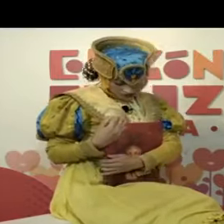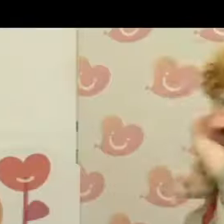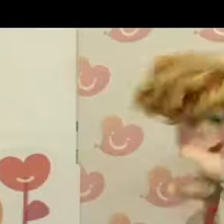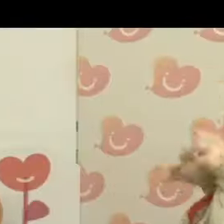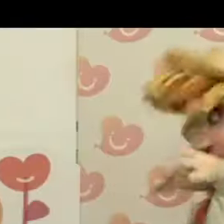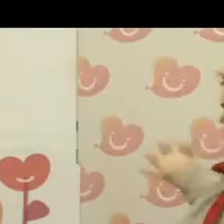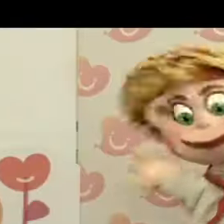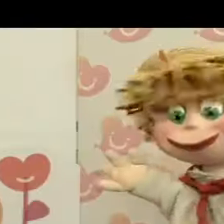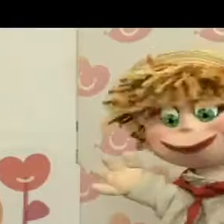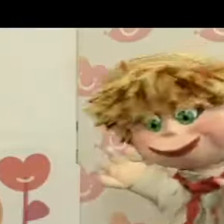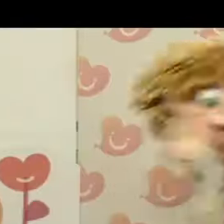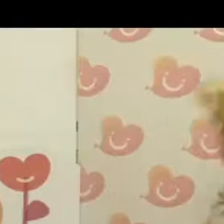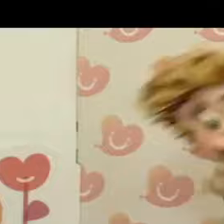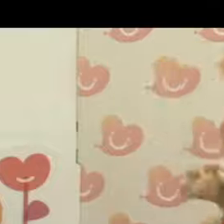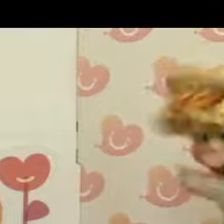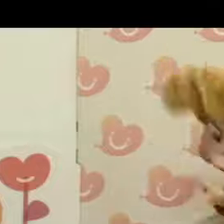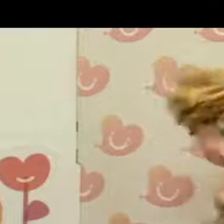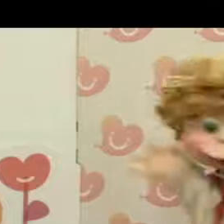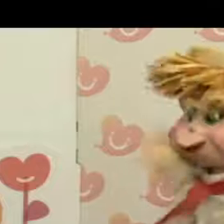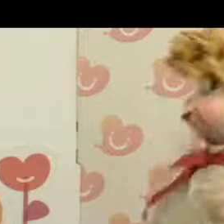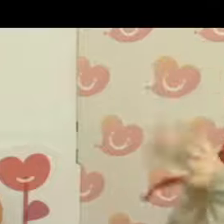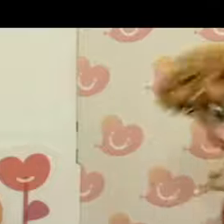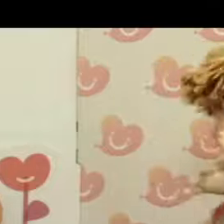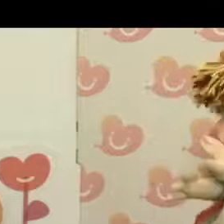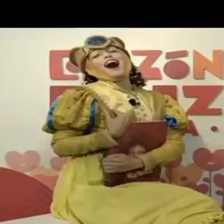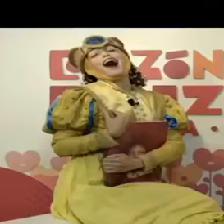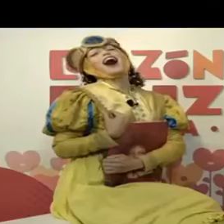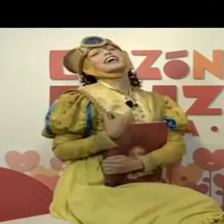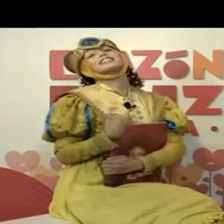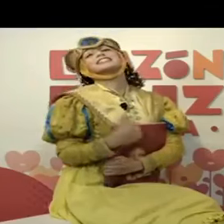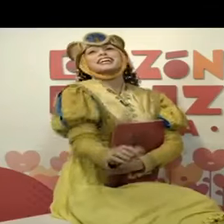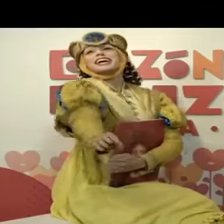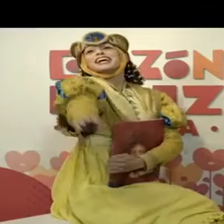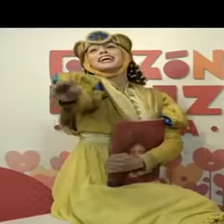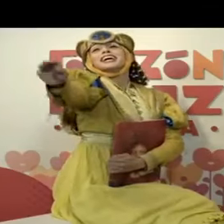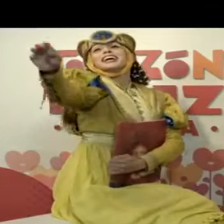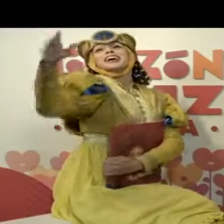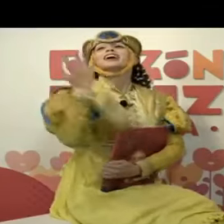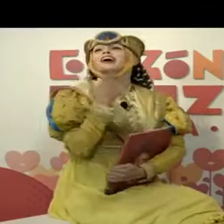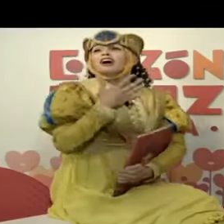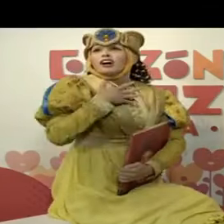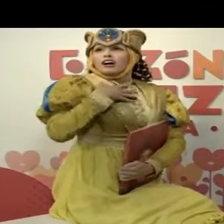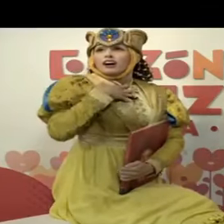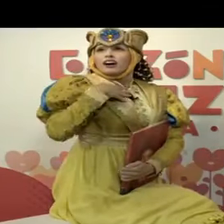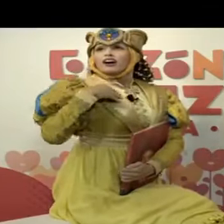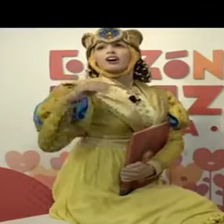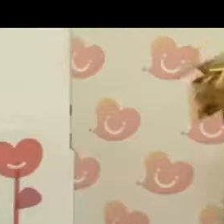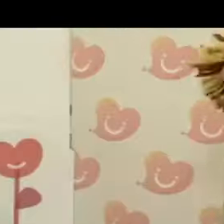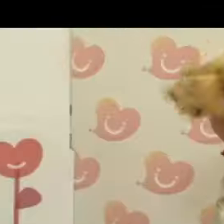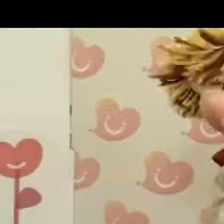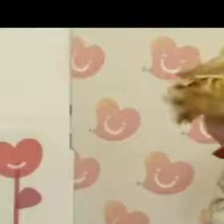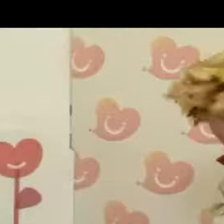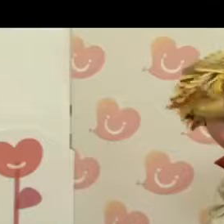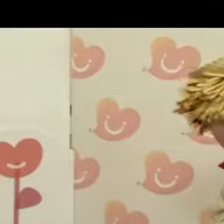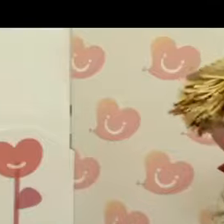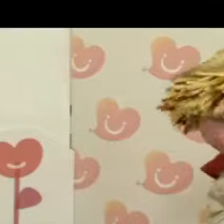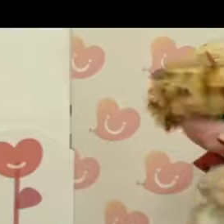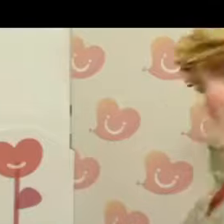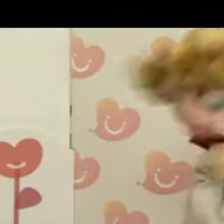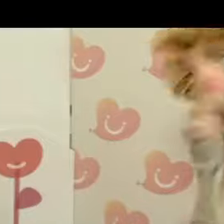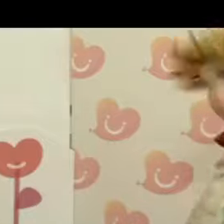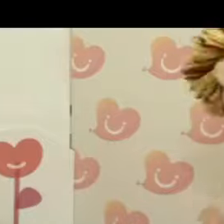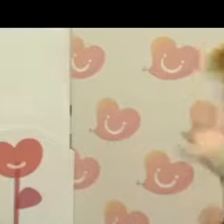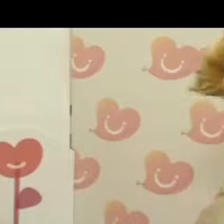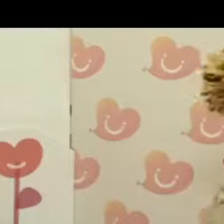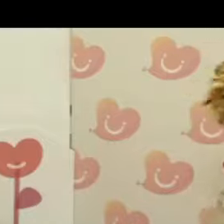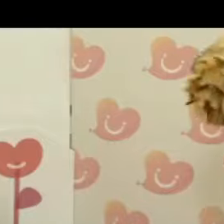pero tú no estás esperando por un príncipe encantado. Ay, sí. ¿Eh? ¿Seré yo?